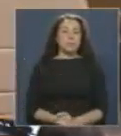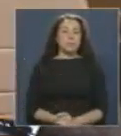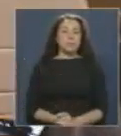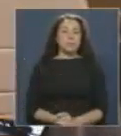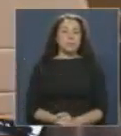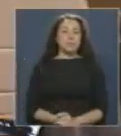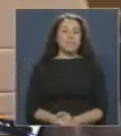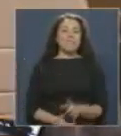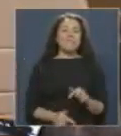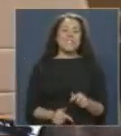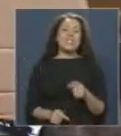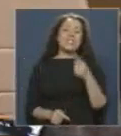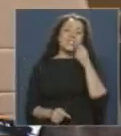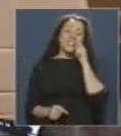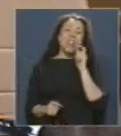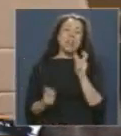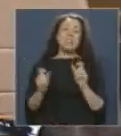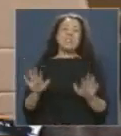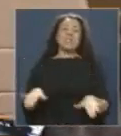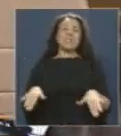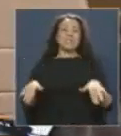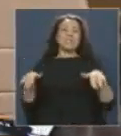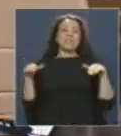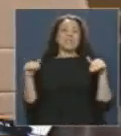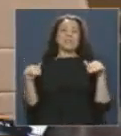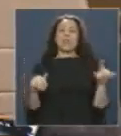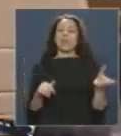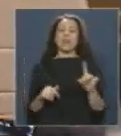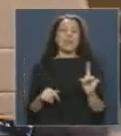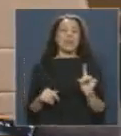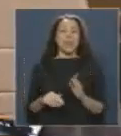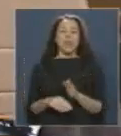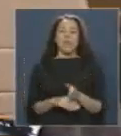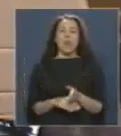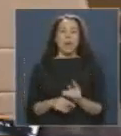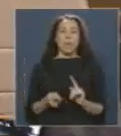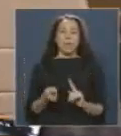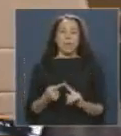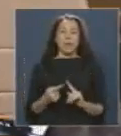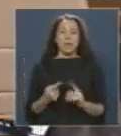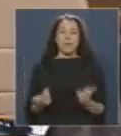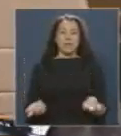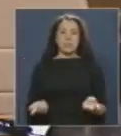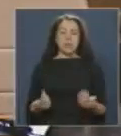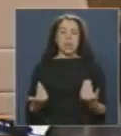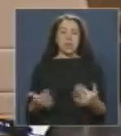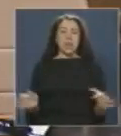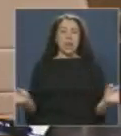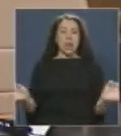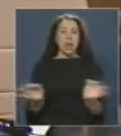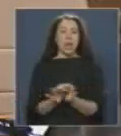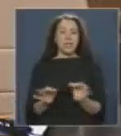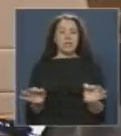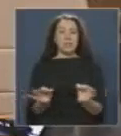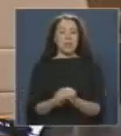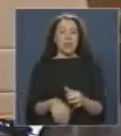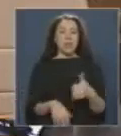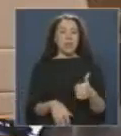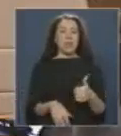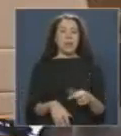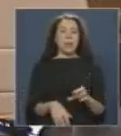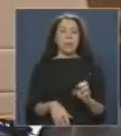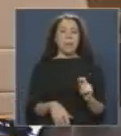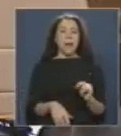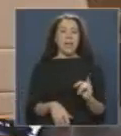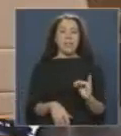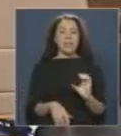obviamente inhibe la participación ciudadana, y esto efectivamente lo explicó bien Patricio